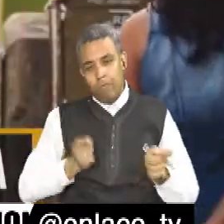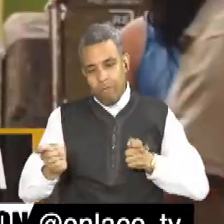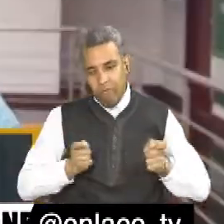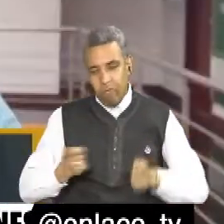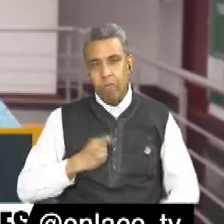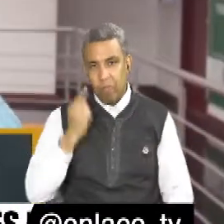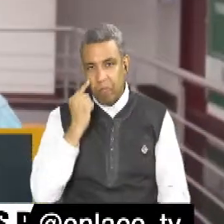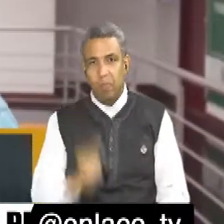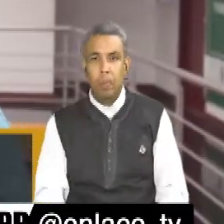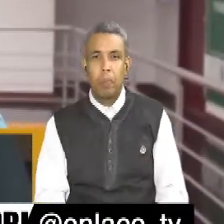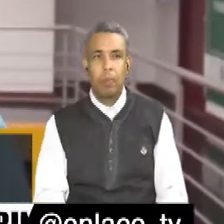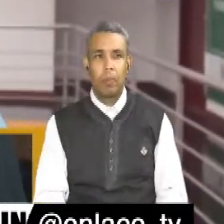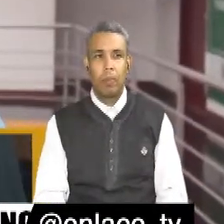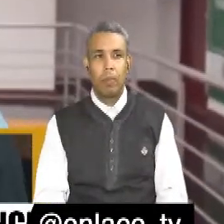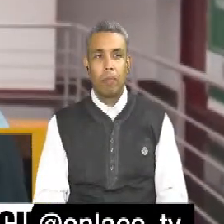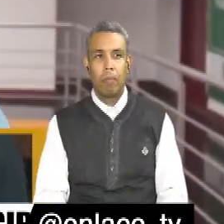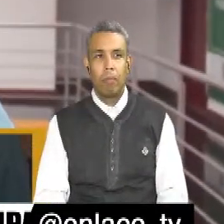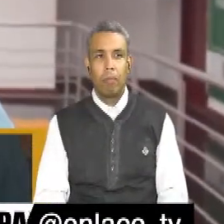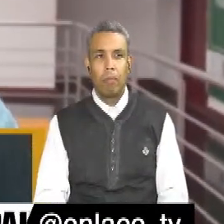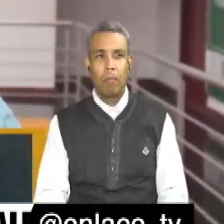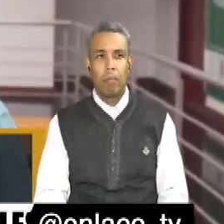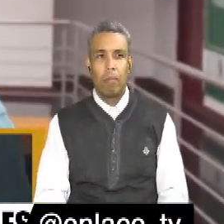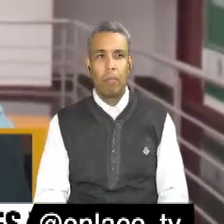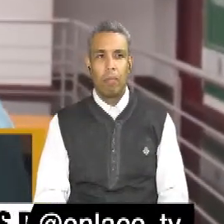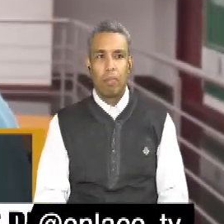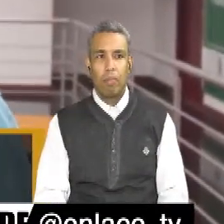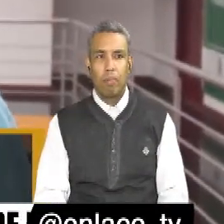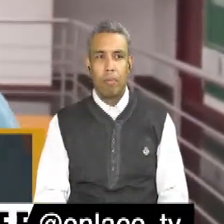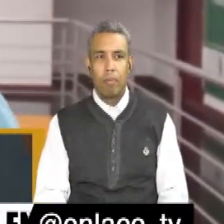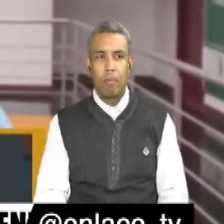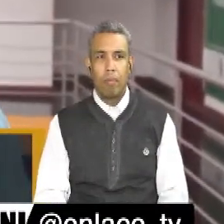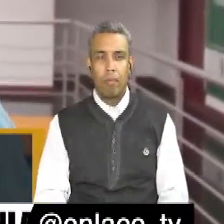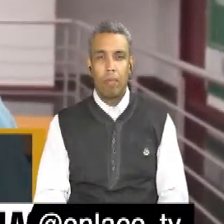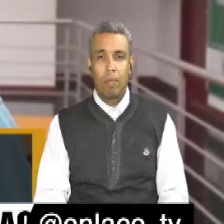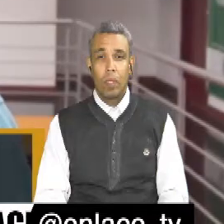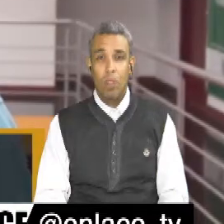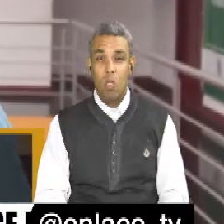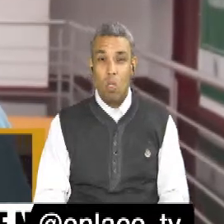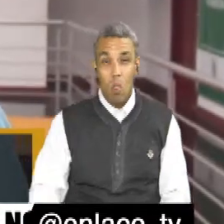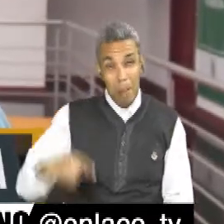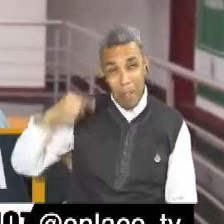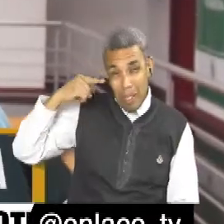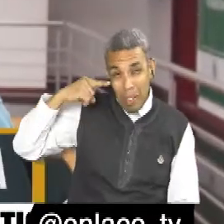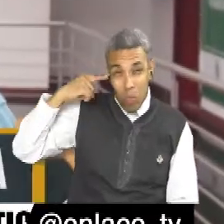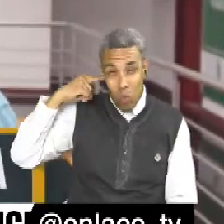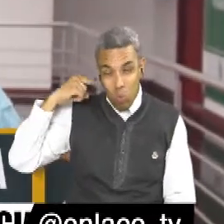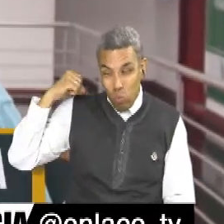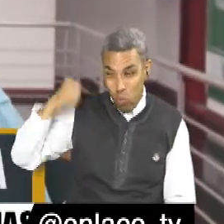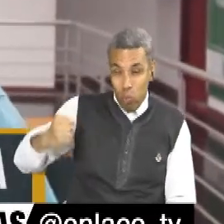auditiva. El umbral de afectación hacia los animales es